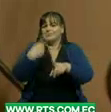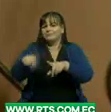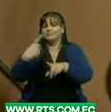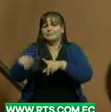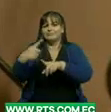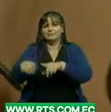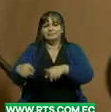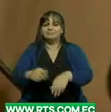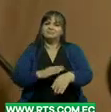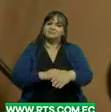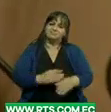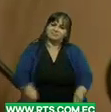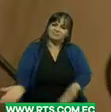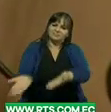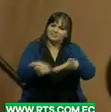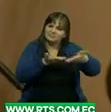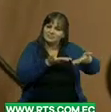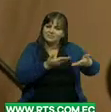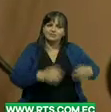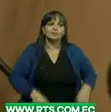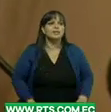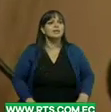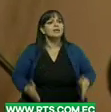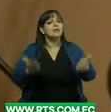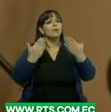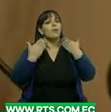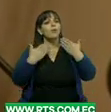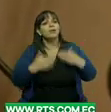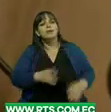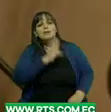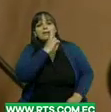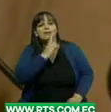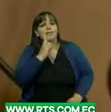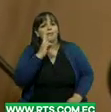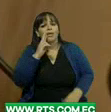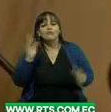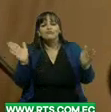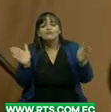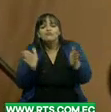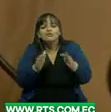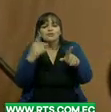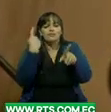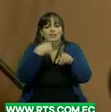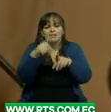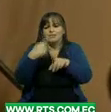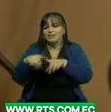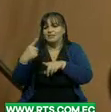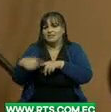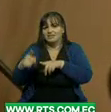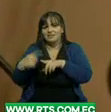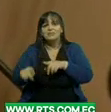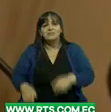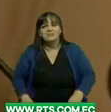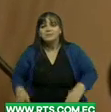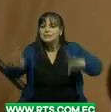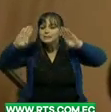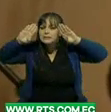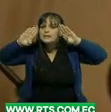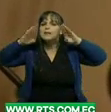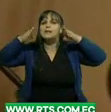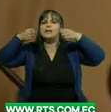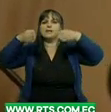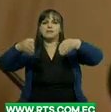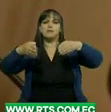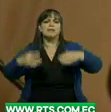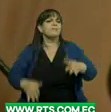estamos haciendo con las huecas de Guayaquil, que tiene un hondo componente social? ¿Por qué?